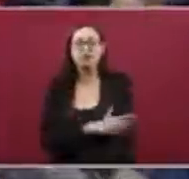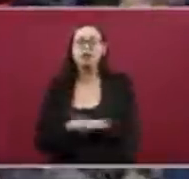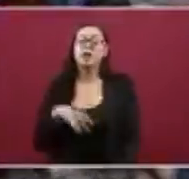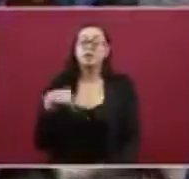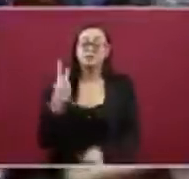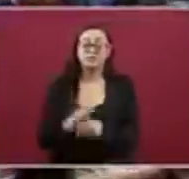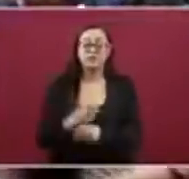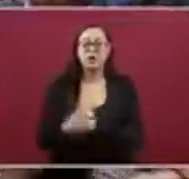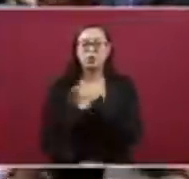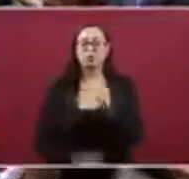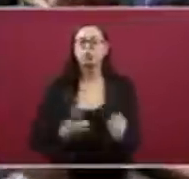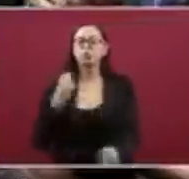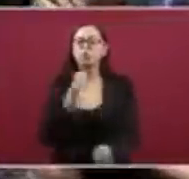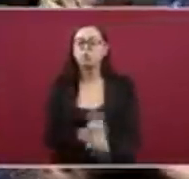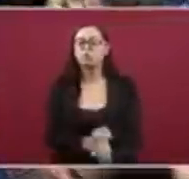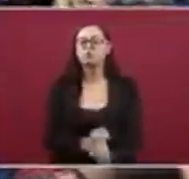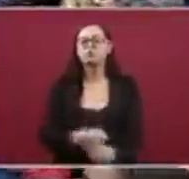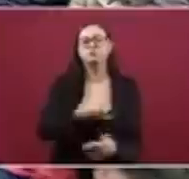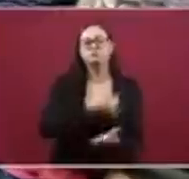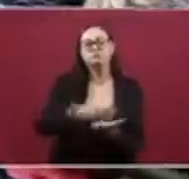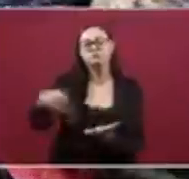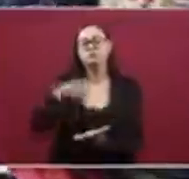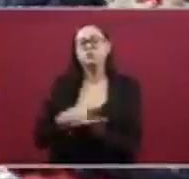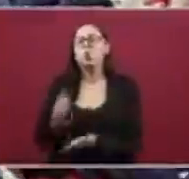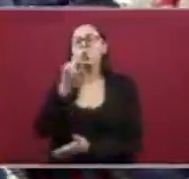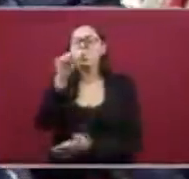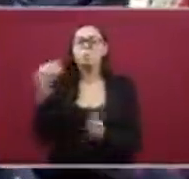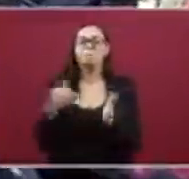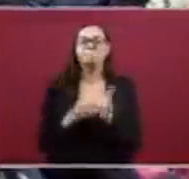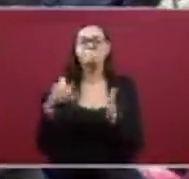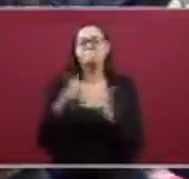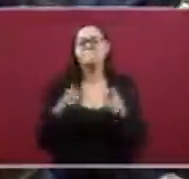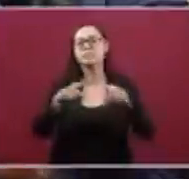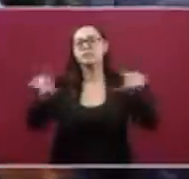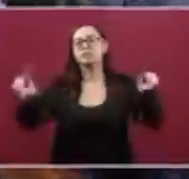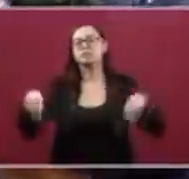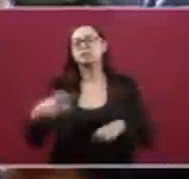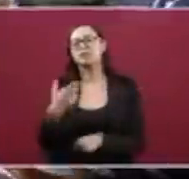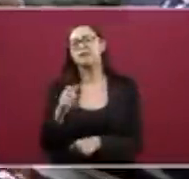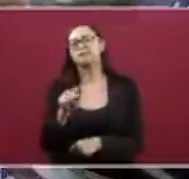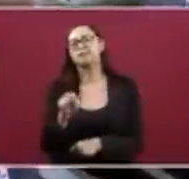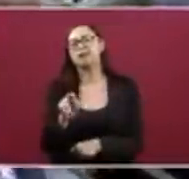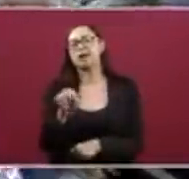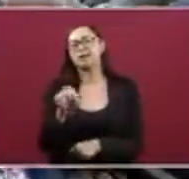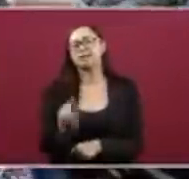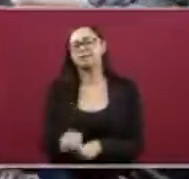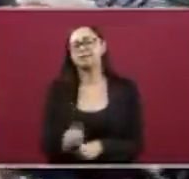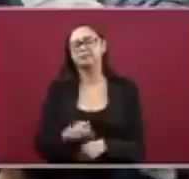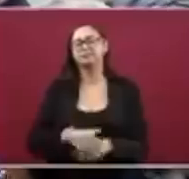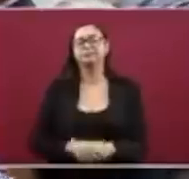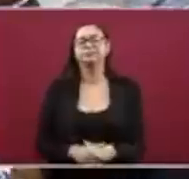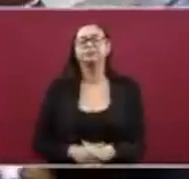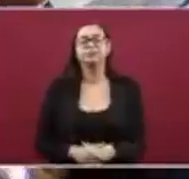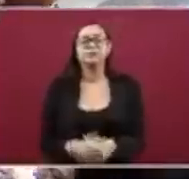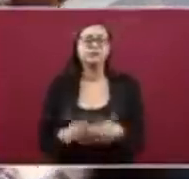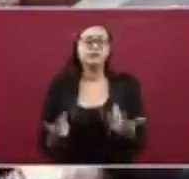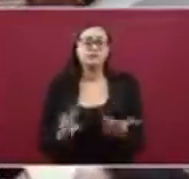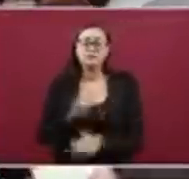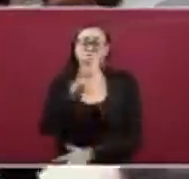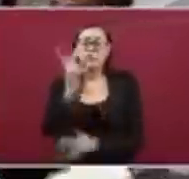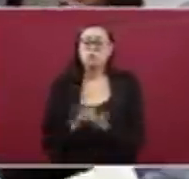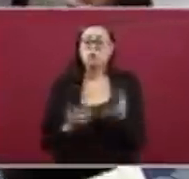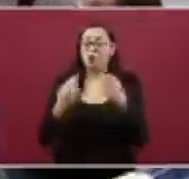próximo se llegará a un millón de hectáreas este programa además de su importancia